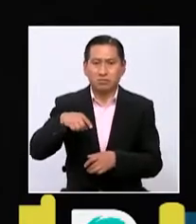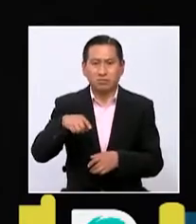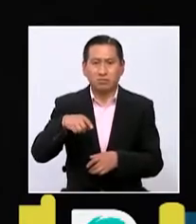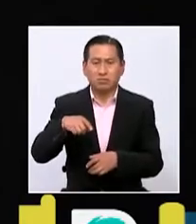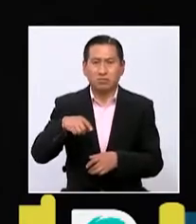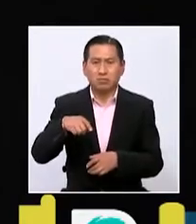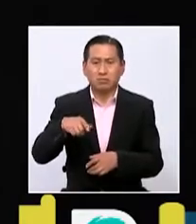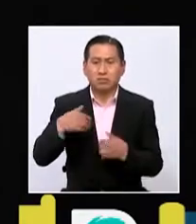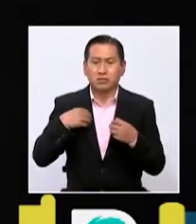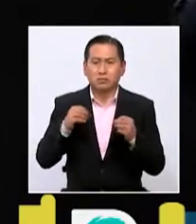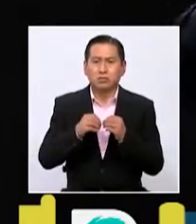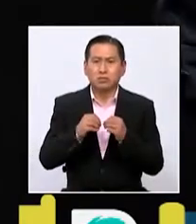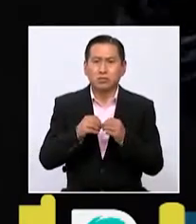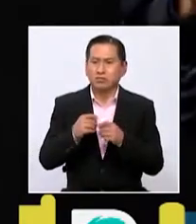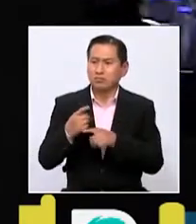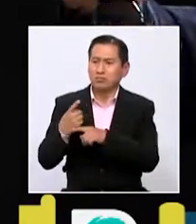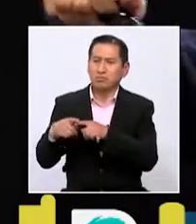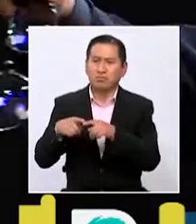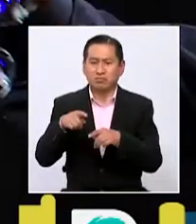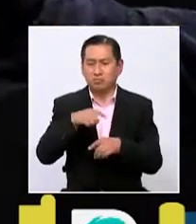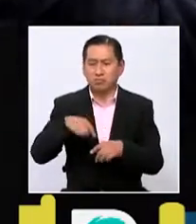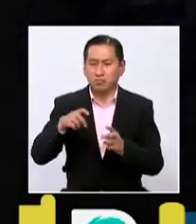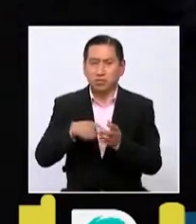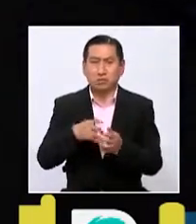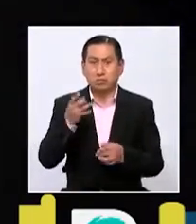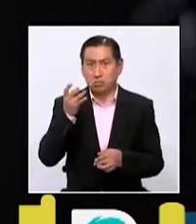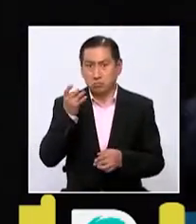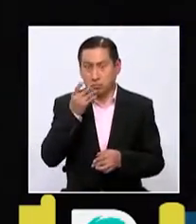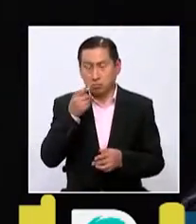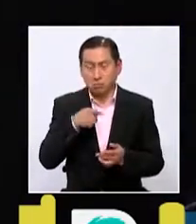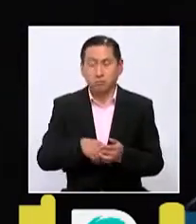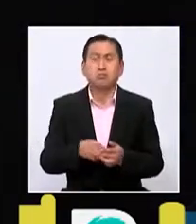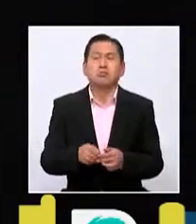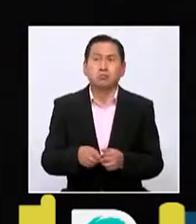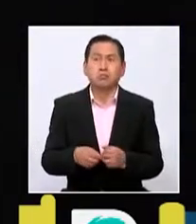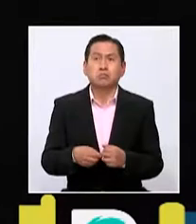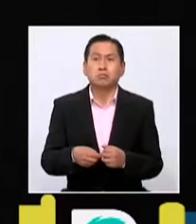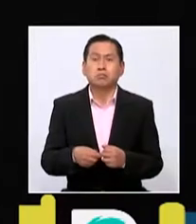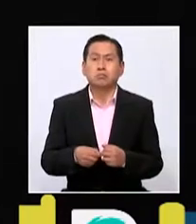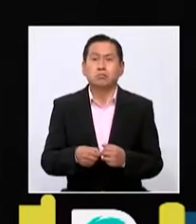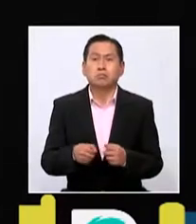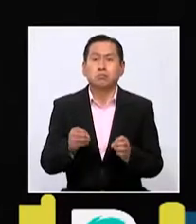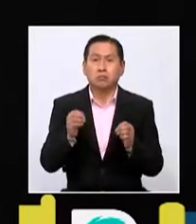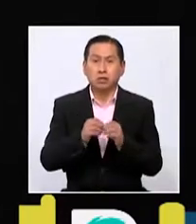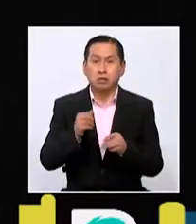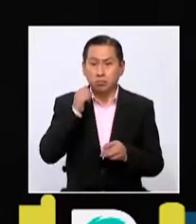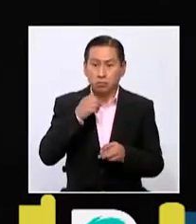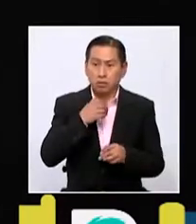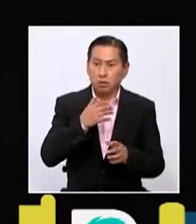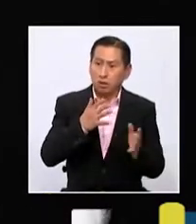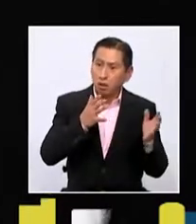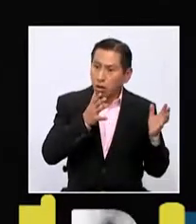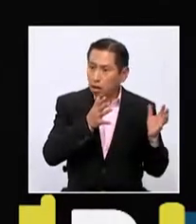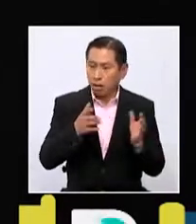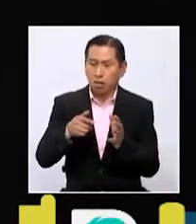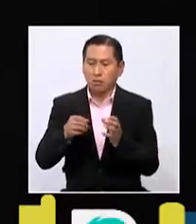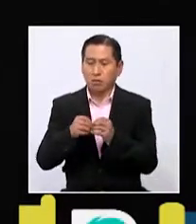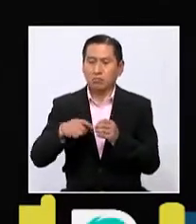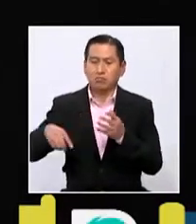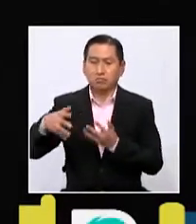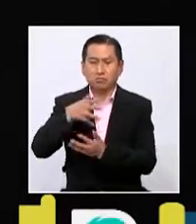se mueve todo el eje a través del narcotráfico y que la va llevando a esa aventura tremenda